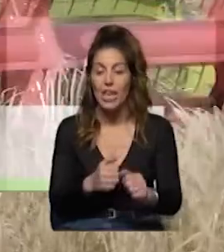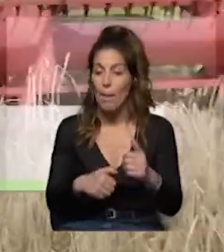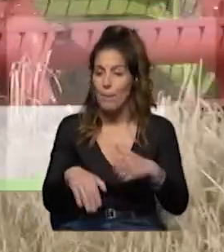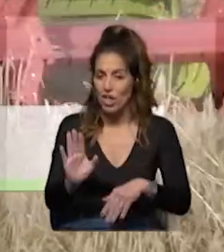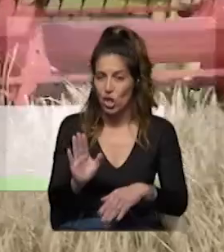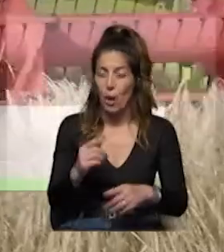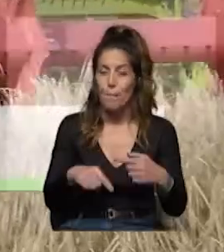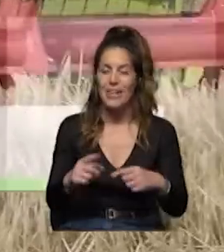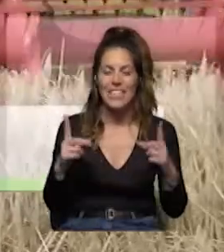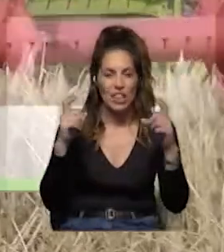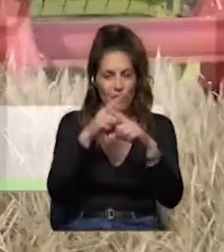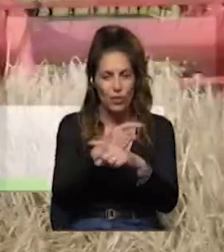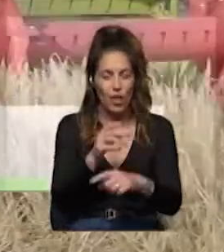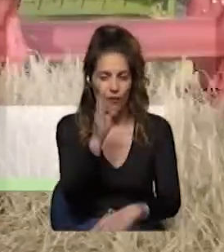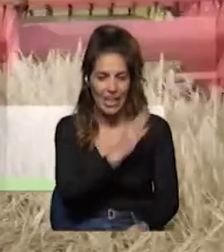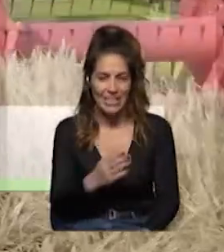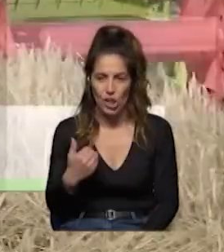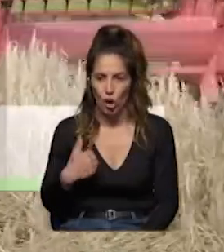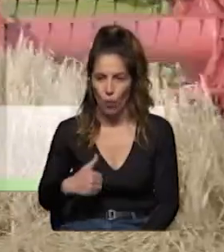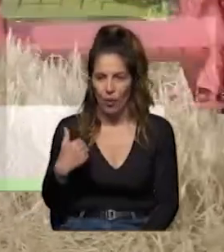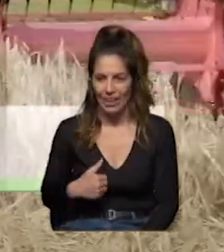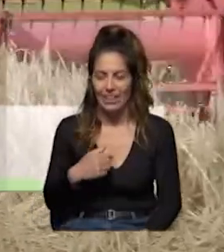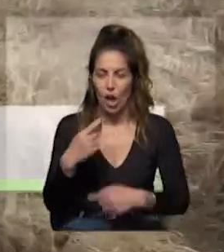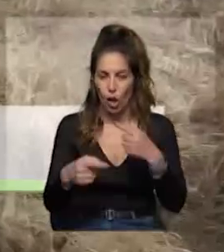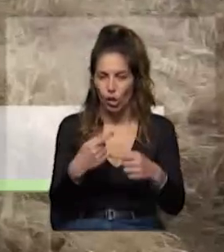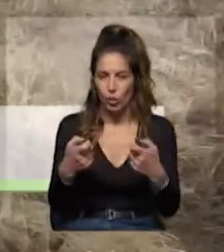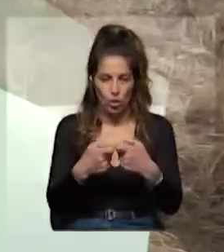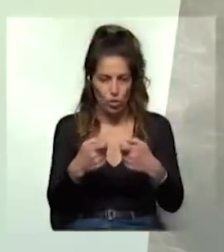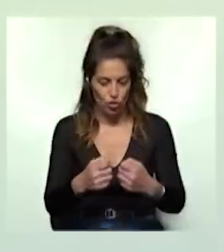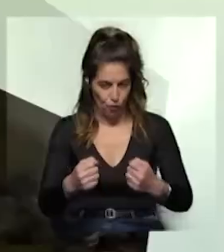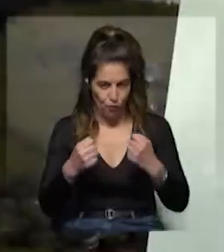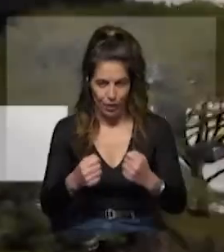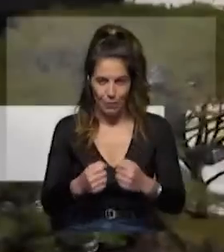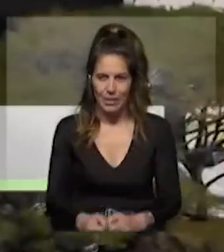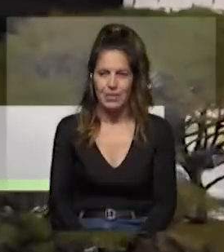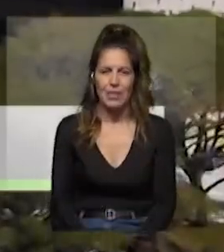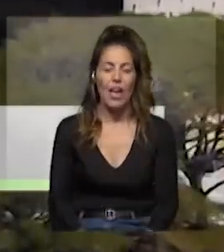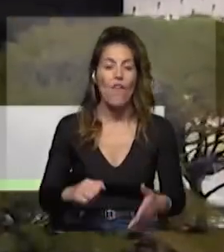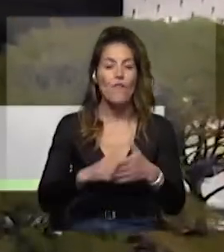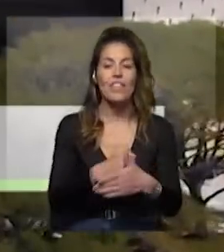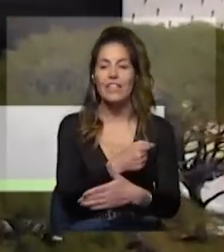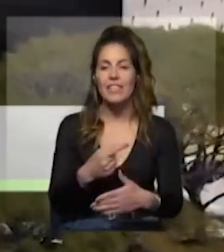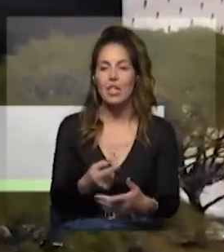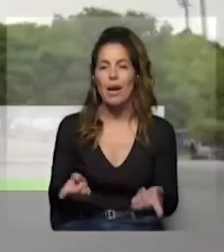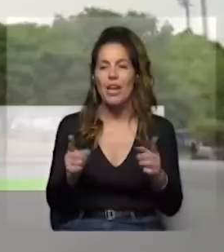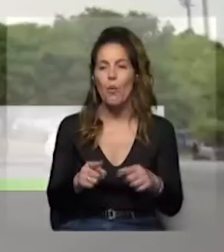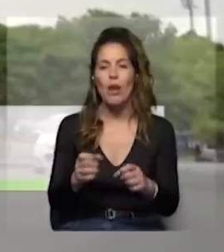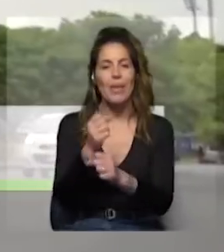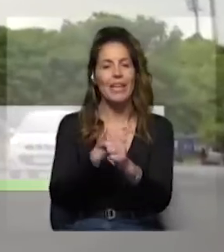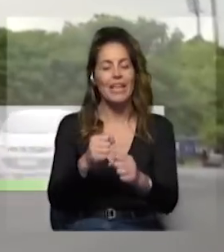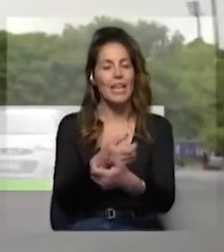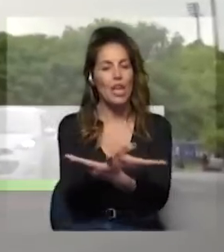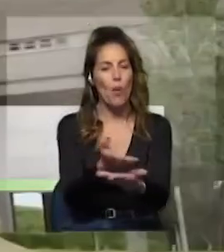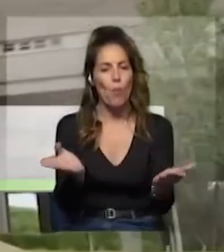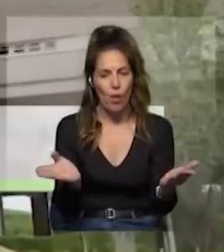pese a las dificultades tanto Brasil como Argentina siguen siendo socios firmes este fin de semana vuelve ingeniería de muestra